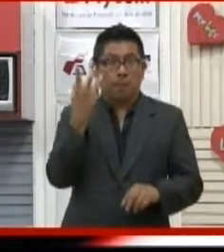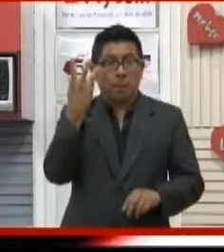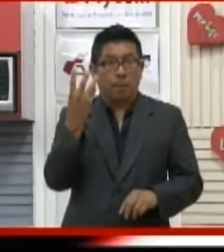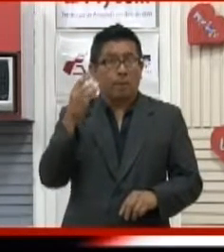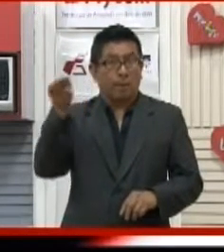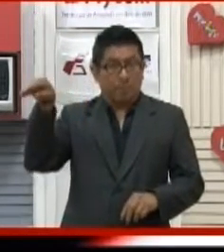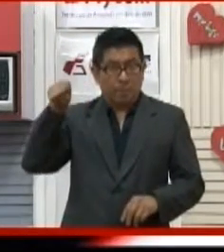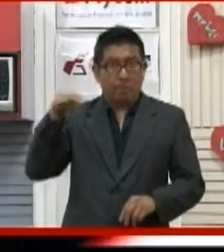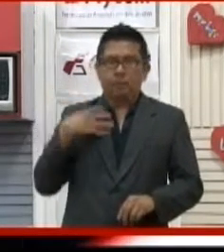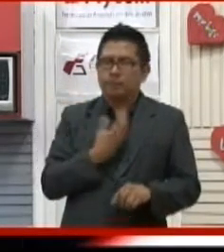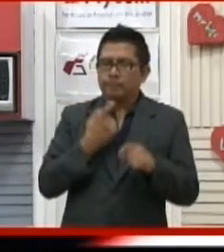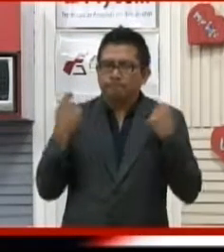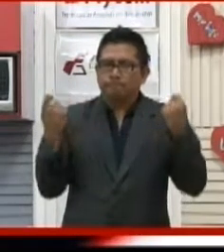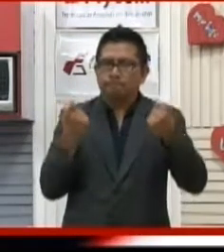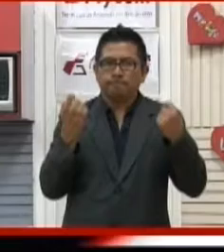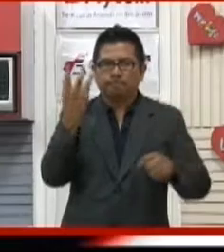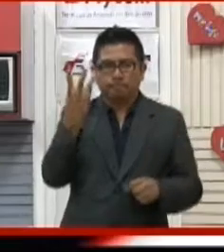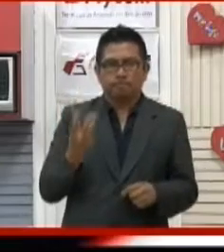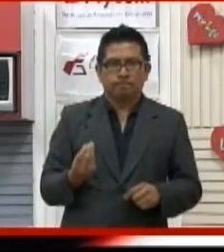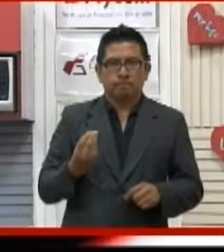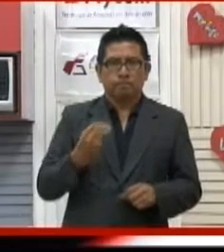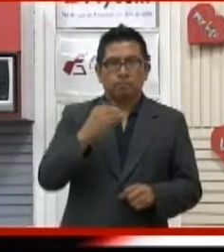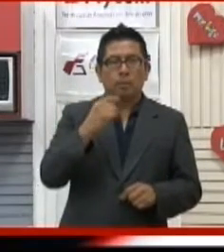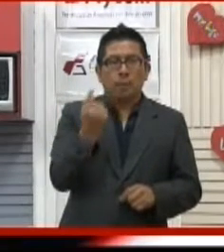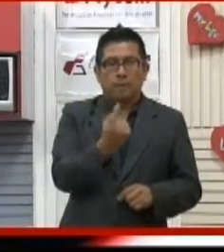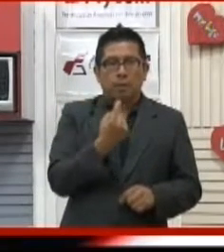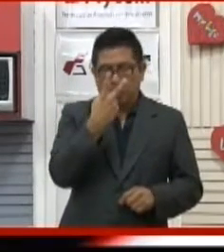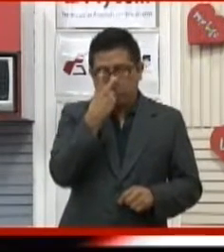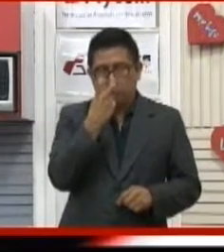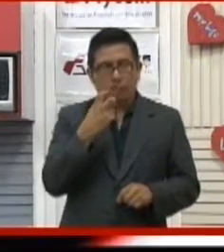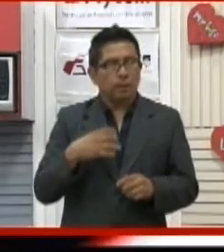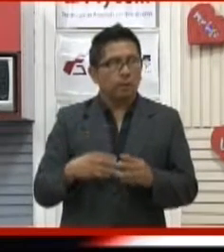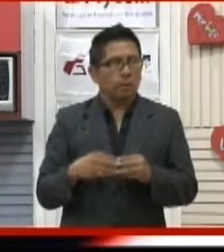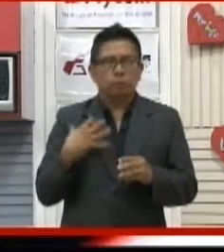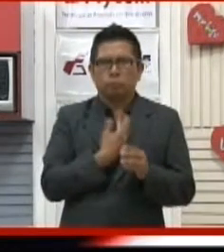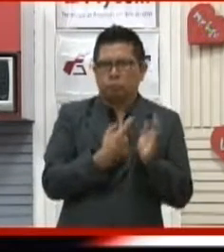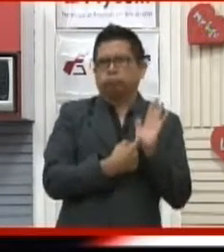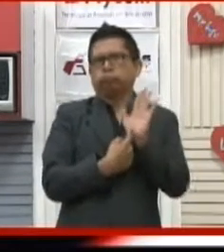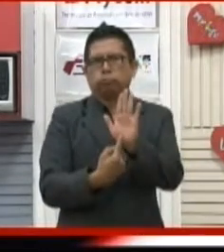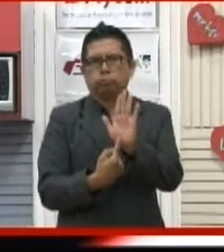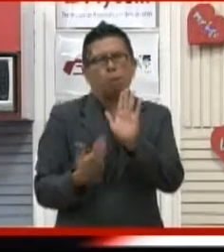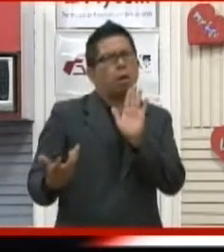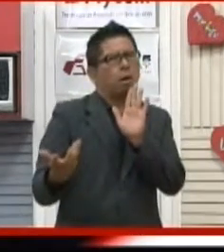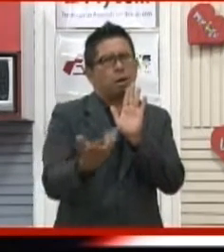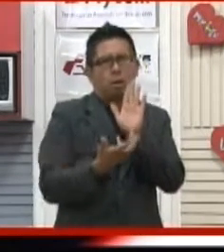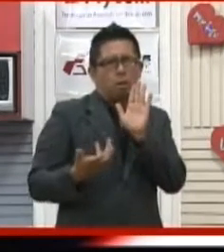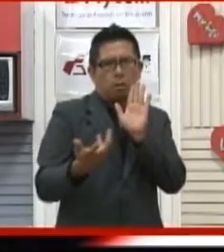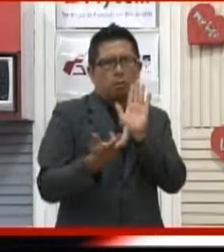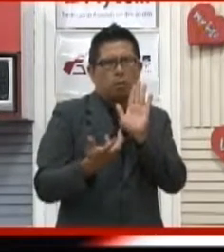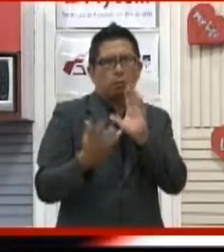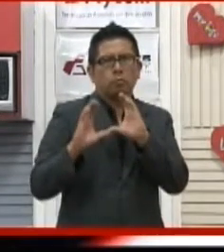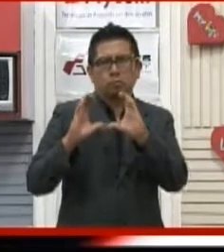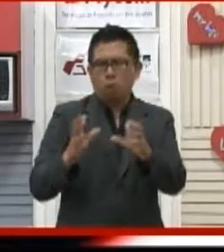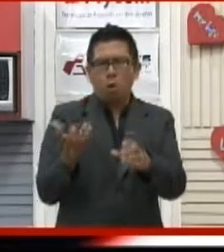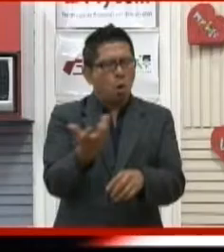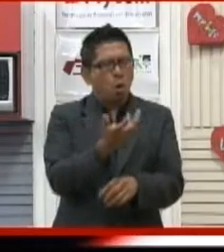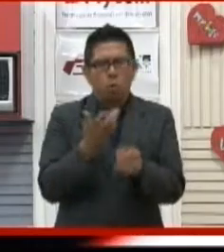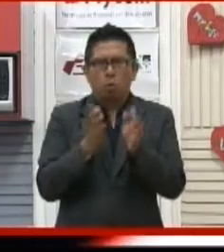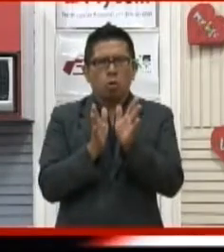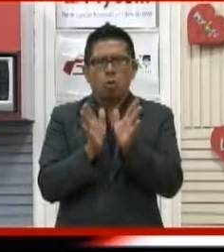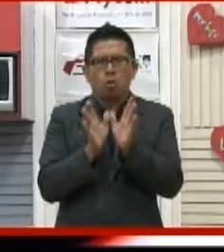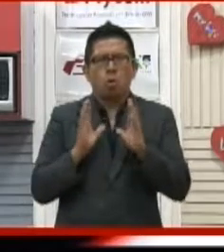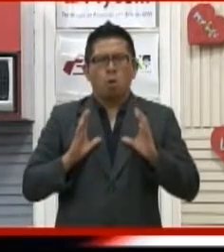vamos a conmemorar este día. Desde ya les hago una atenta invitación a todo el sector ciego,